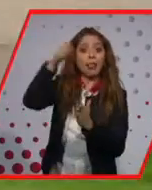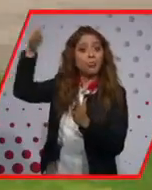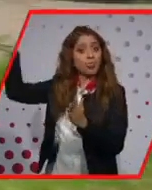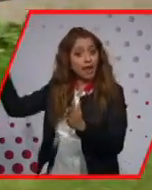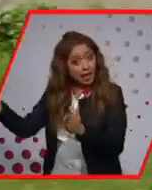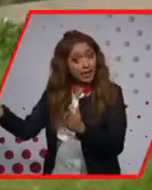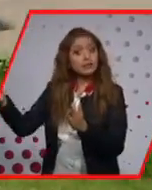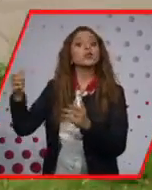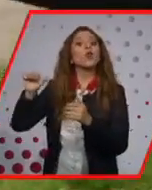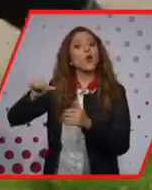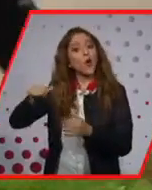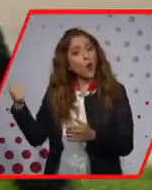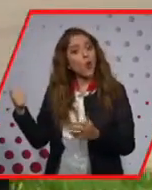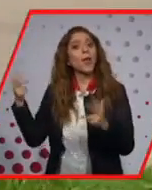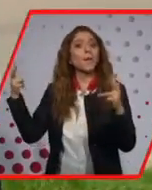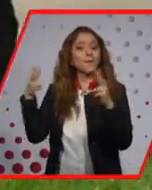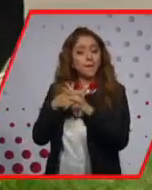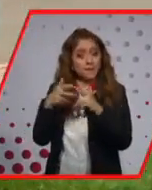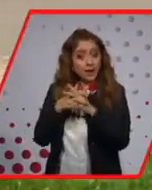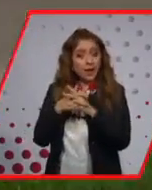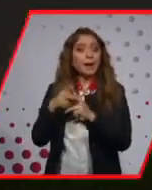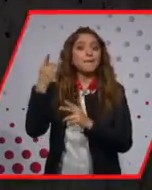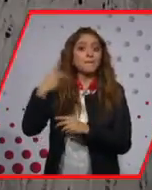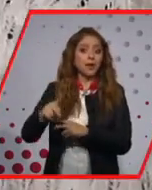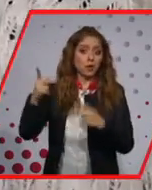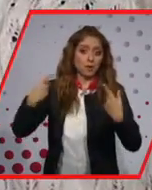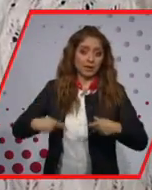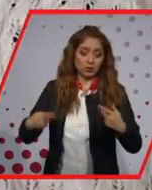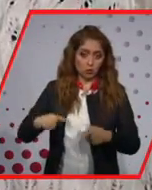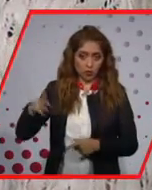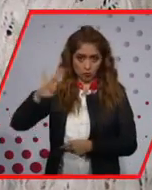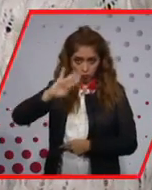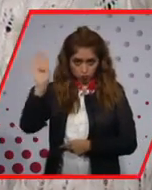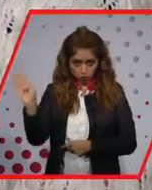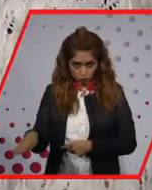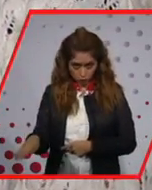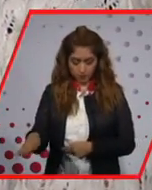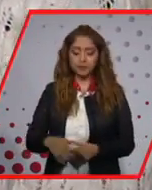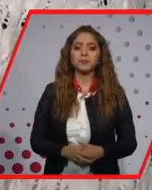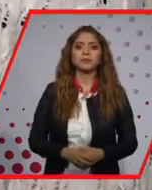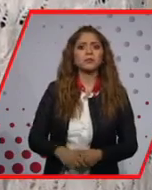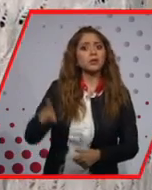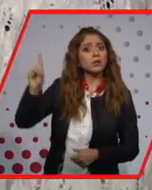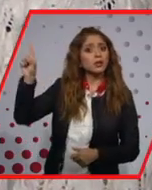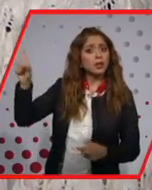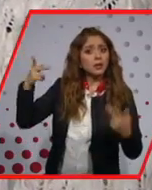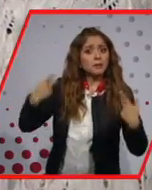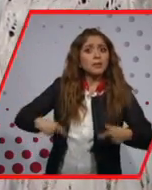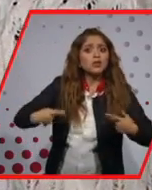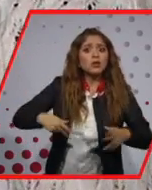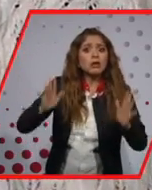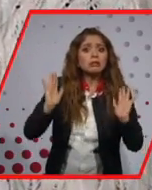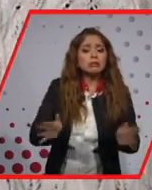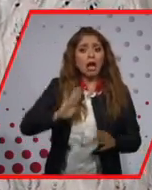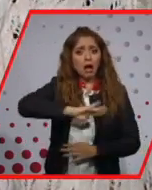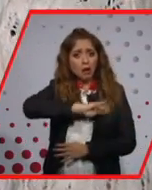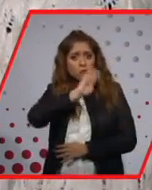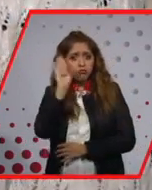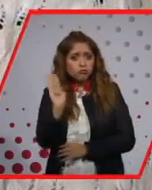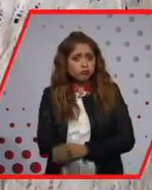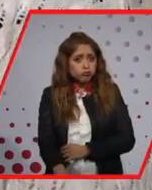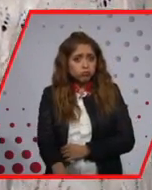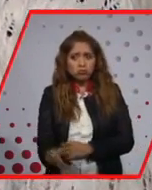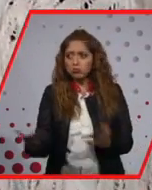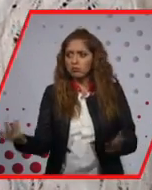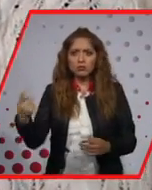otra pelea donde una persona perdió la vida. La persona muerta ya había muerto porque ellos ni cuenta, no